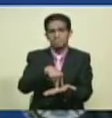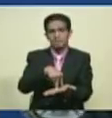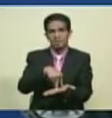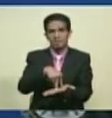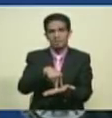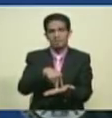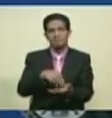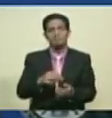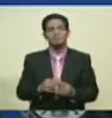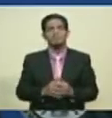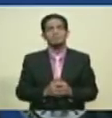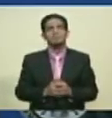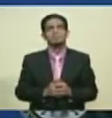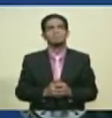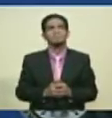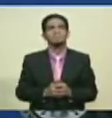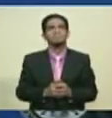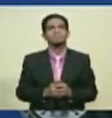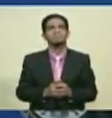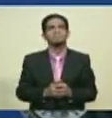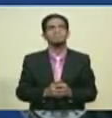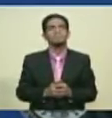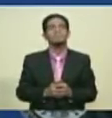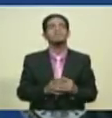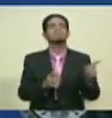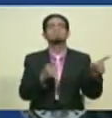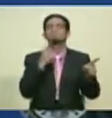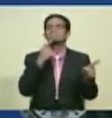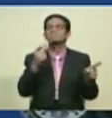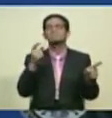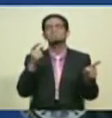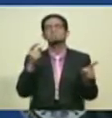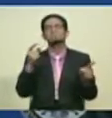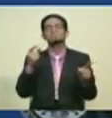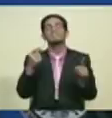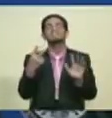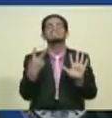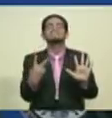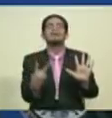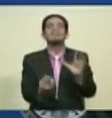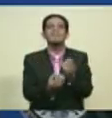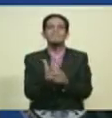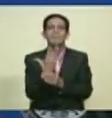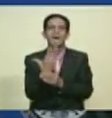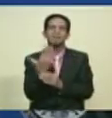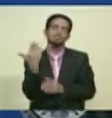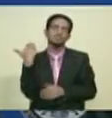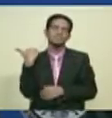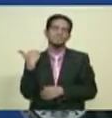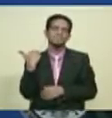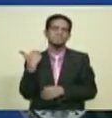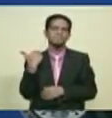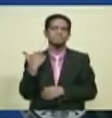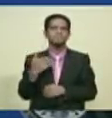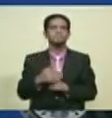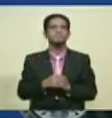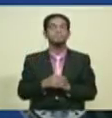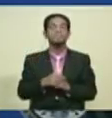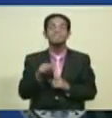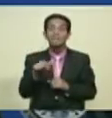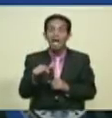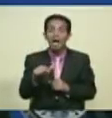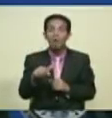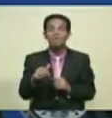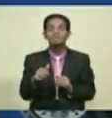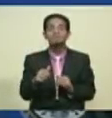hacerlo. El 7 de mayo fue eso. Aquí en la OEA, Mike Pence, y estamos a 6 de junio,